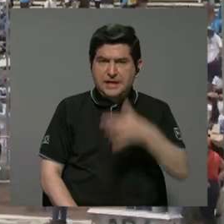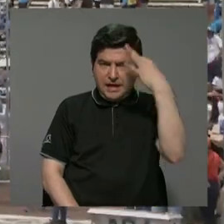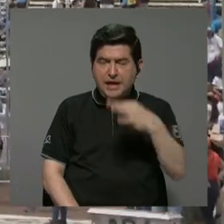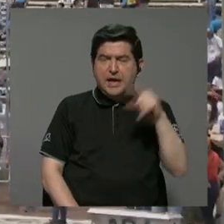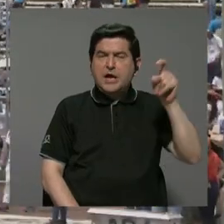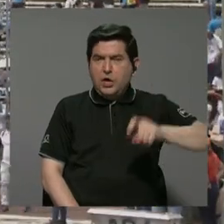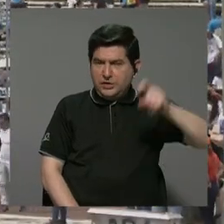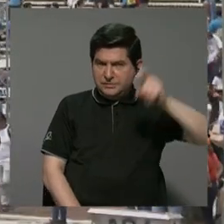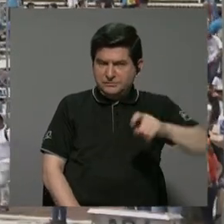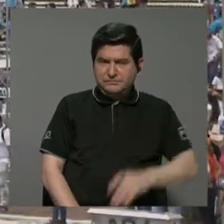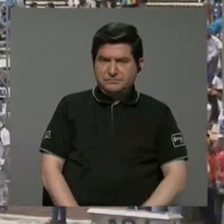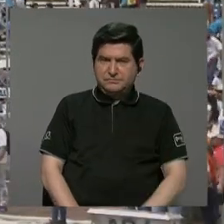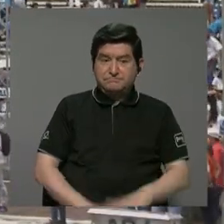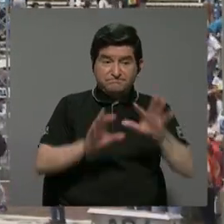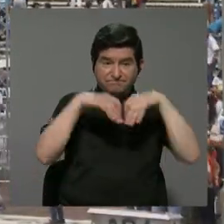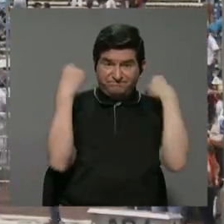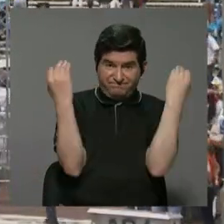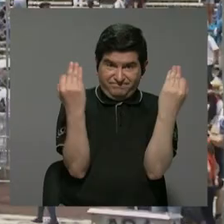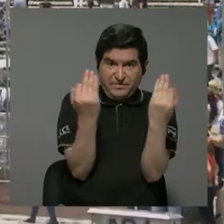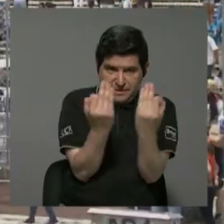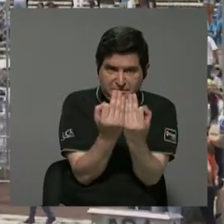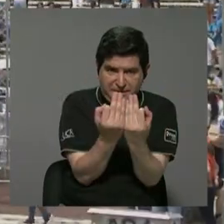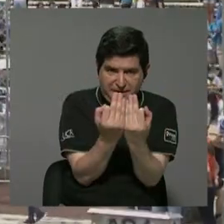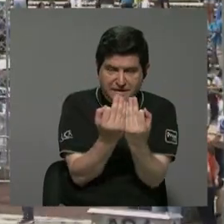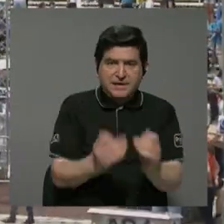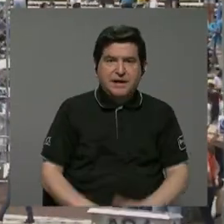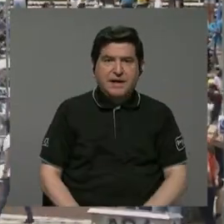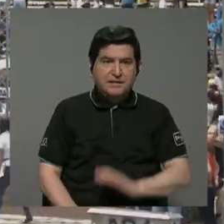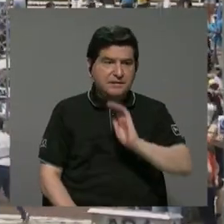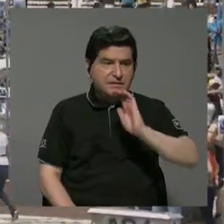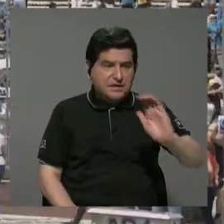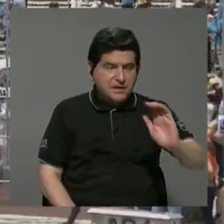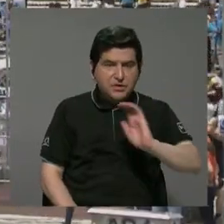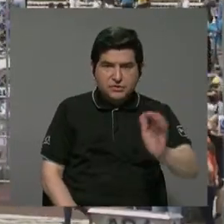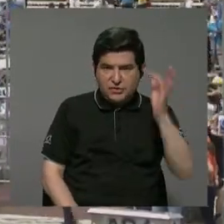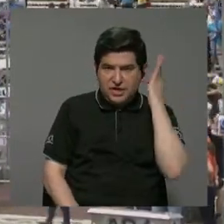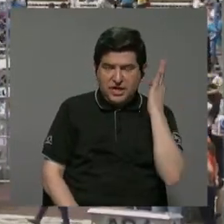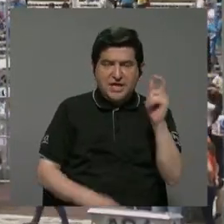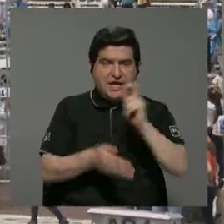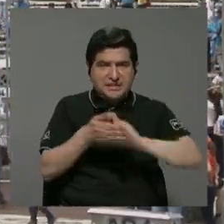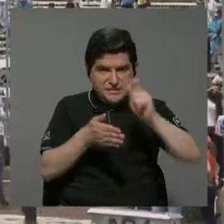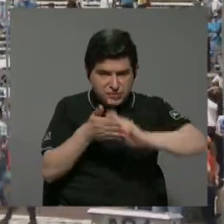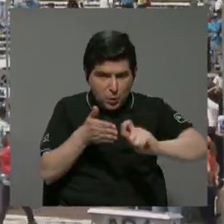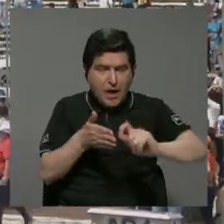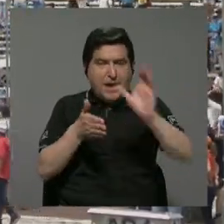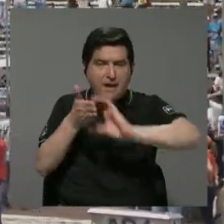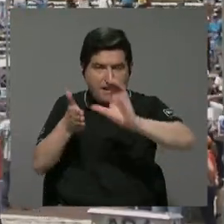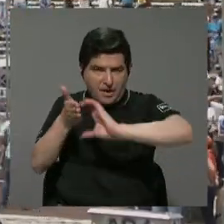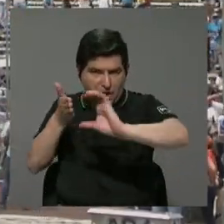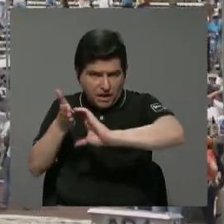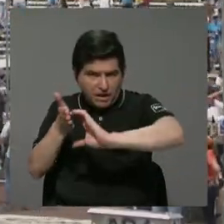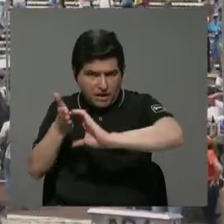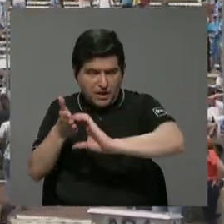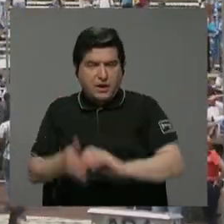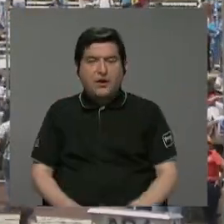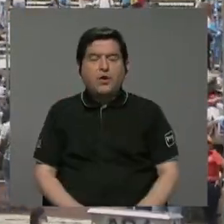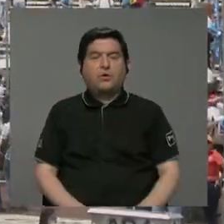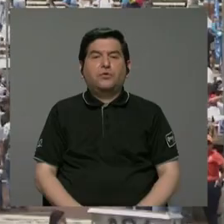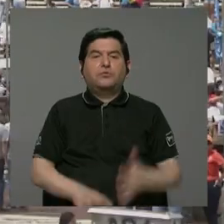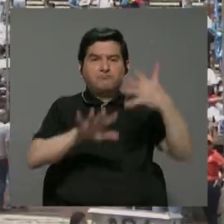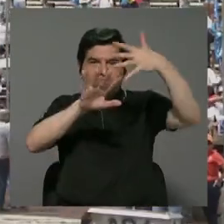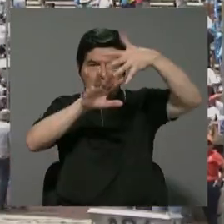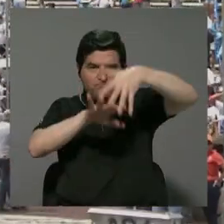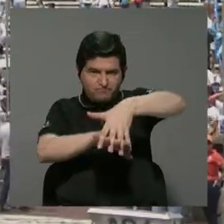muy necesario que las familias de los niños y las niñas que están en primaria y en secundaria se integren